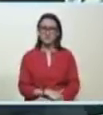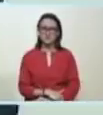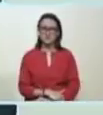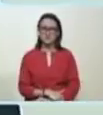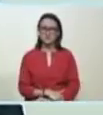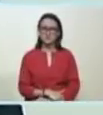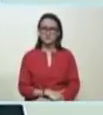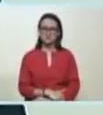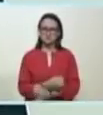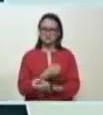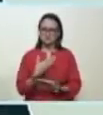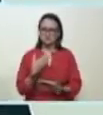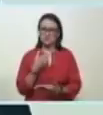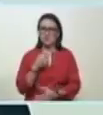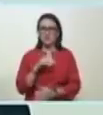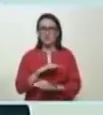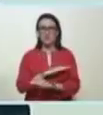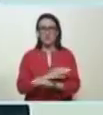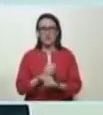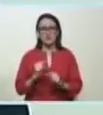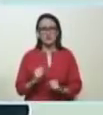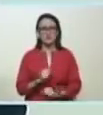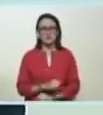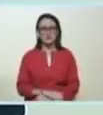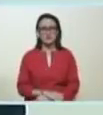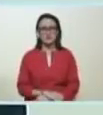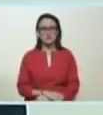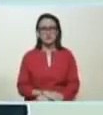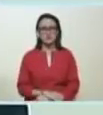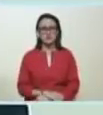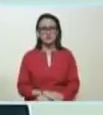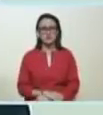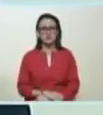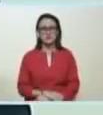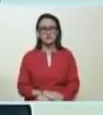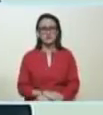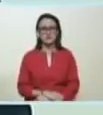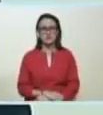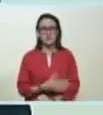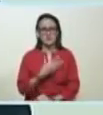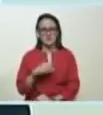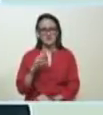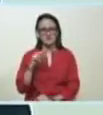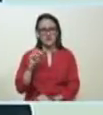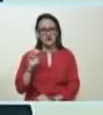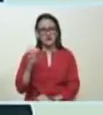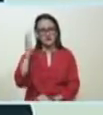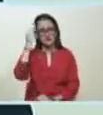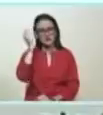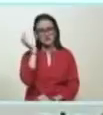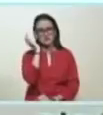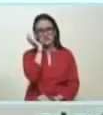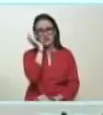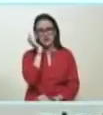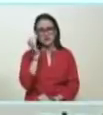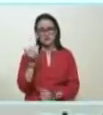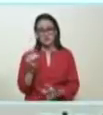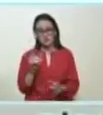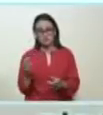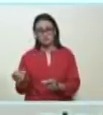con su maravillosa fuerza. Doctora Tibisay Lucena, cuando usted me hace